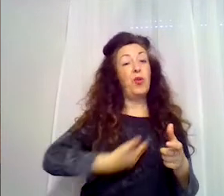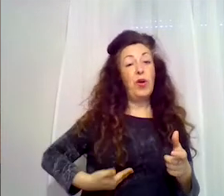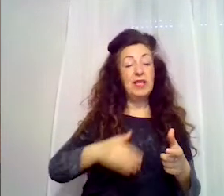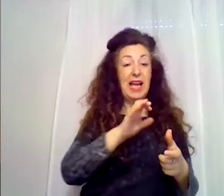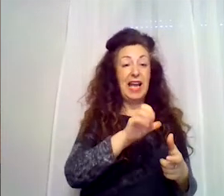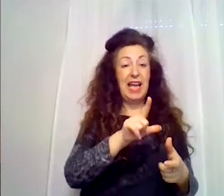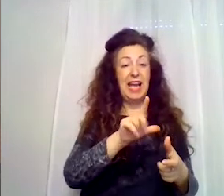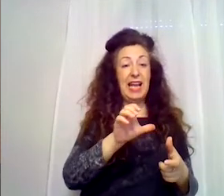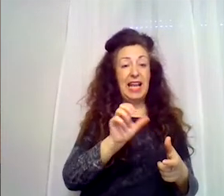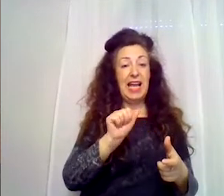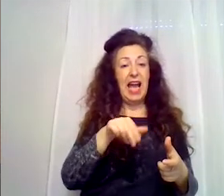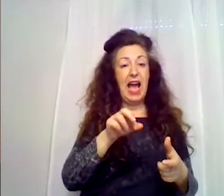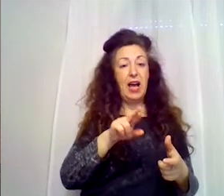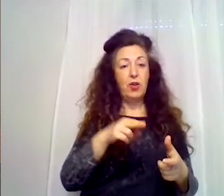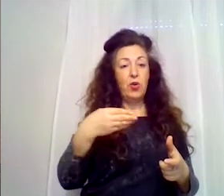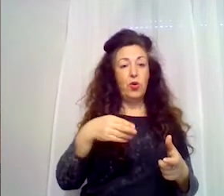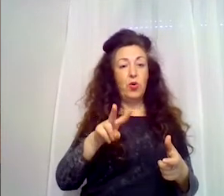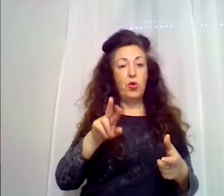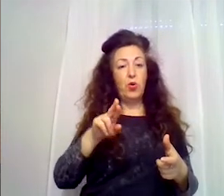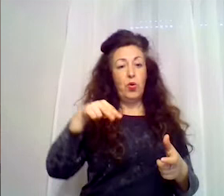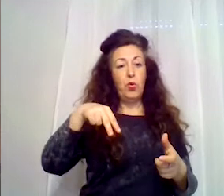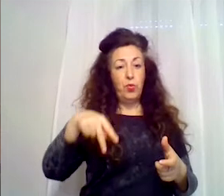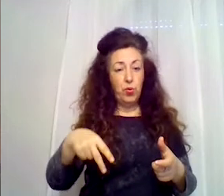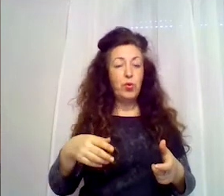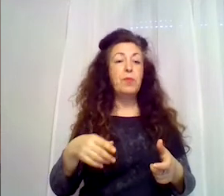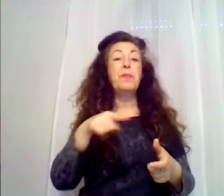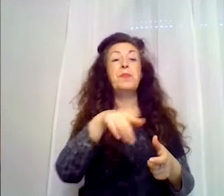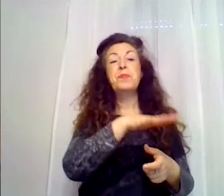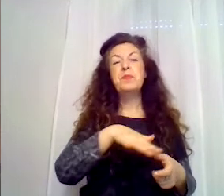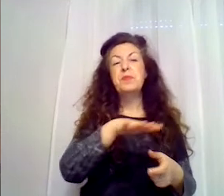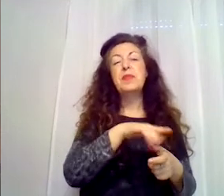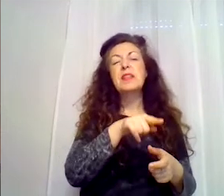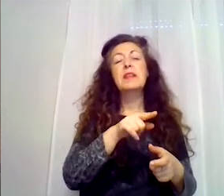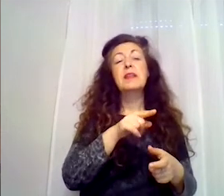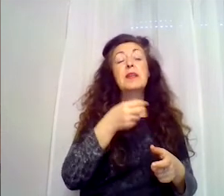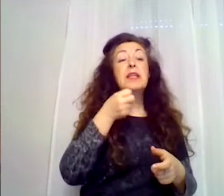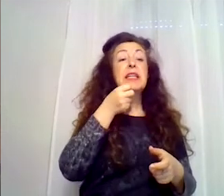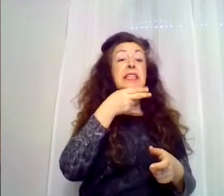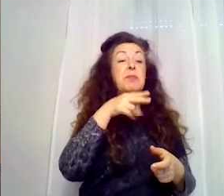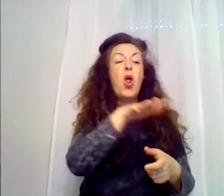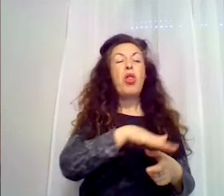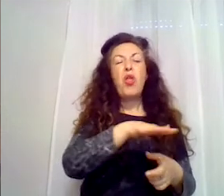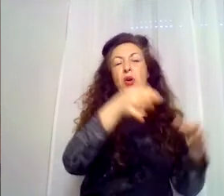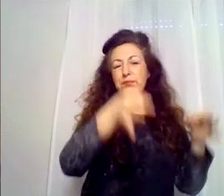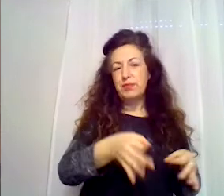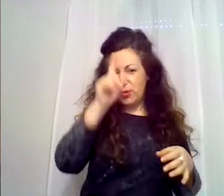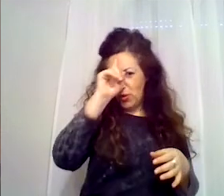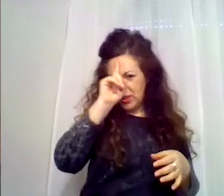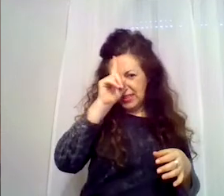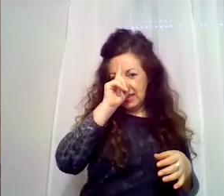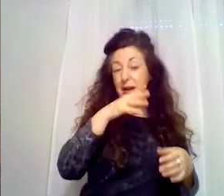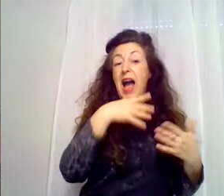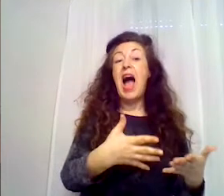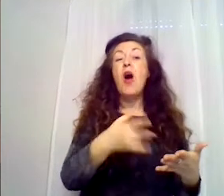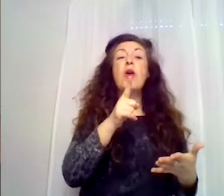en realidad era una casa con un jardín, con habitaciones que se alquilaban o se cedían para reuniones,